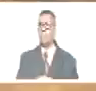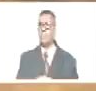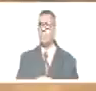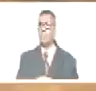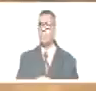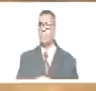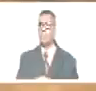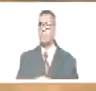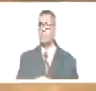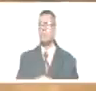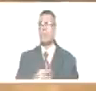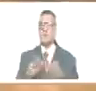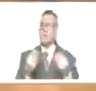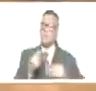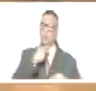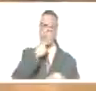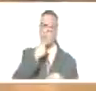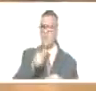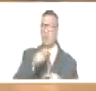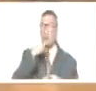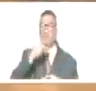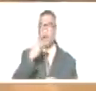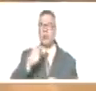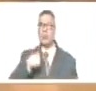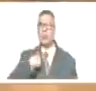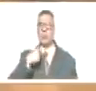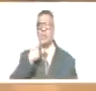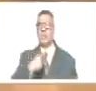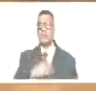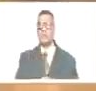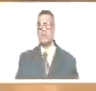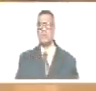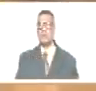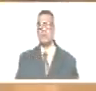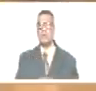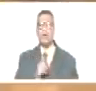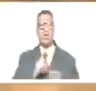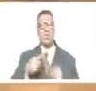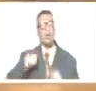Es muy fácil, porque la política, yo lo cuento aquí, y algunos creen que no.